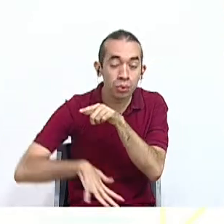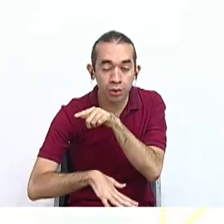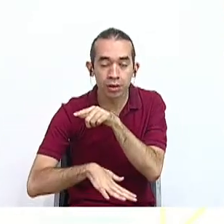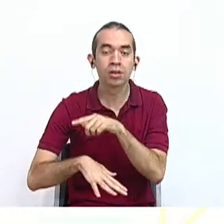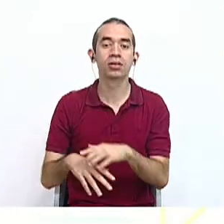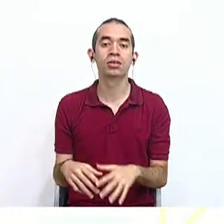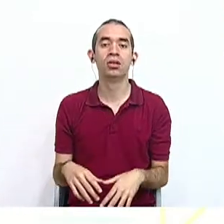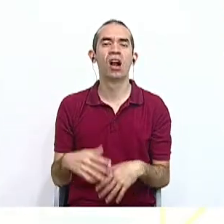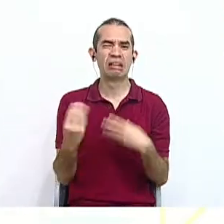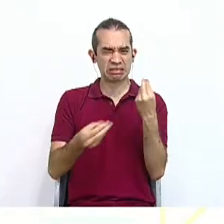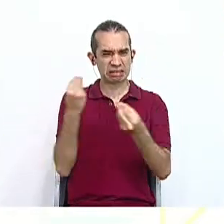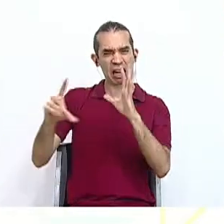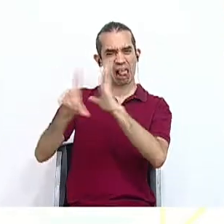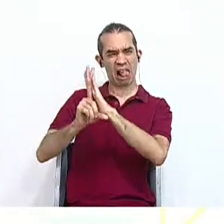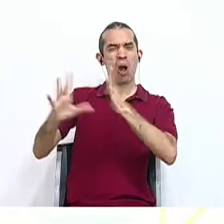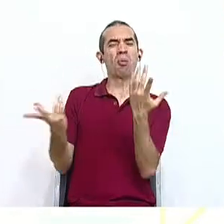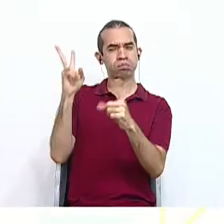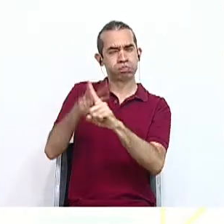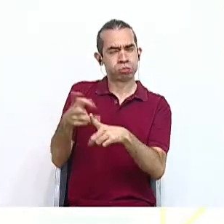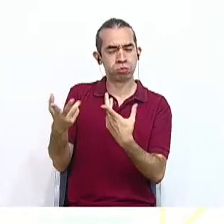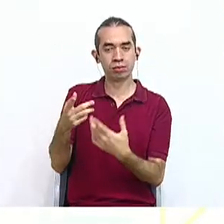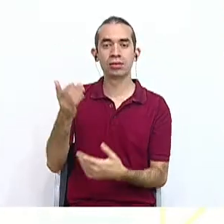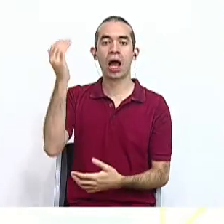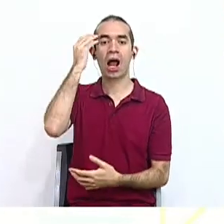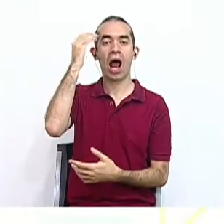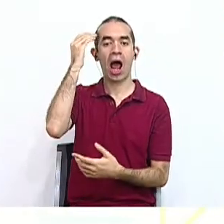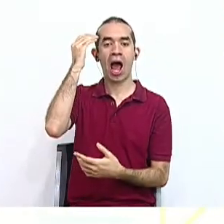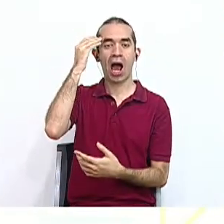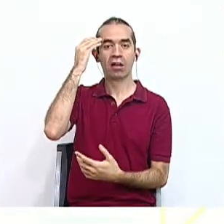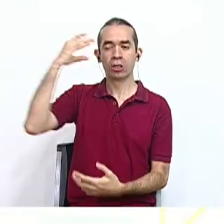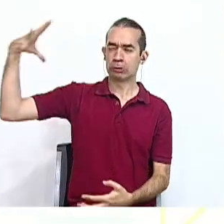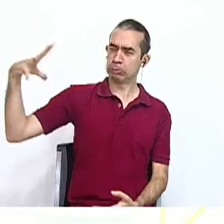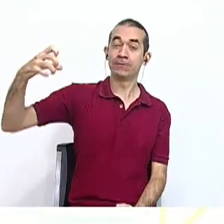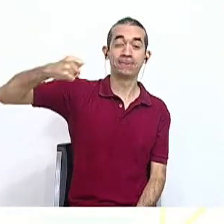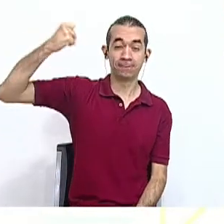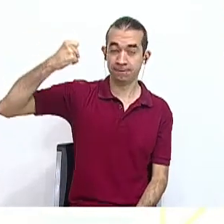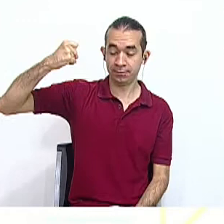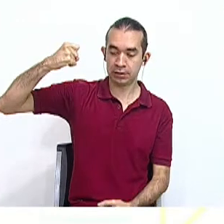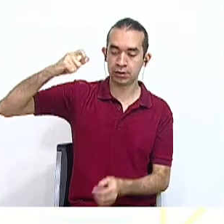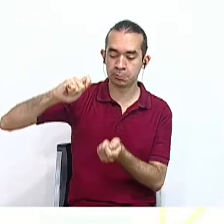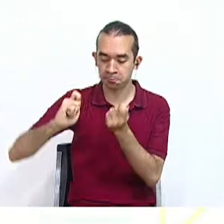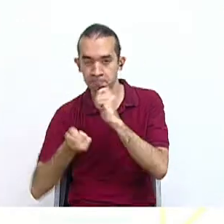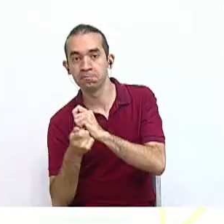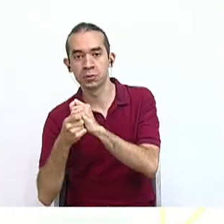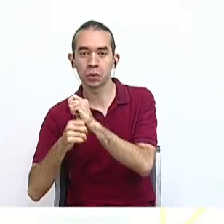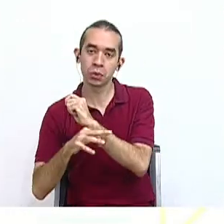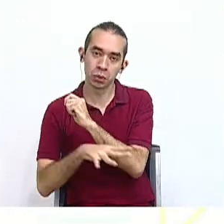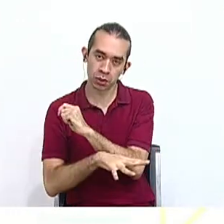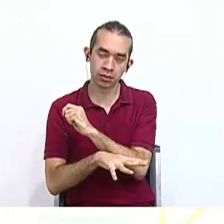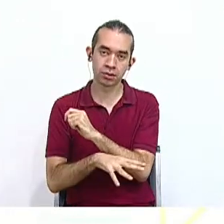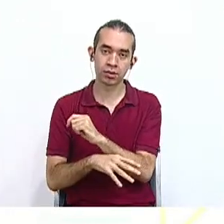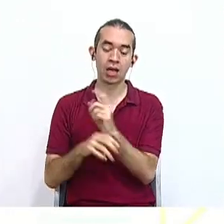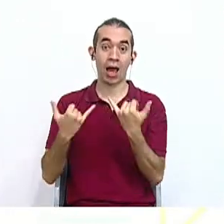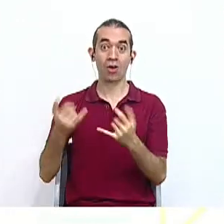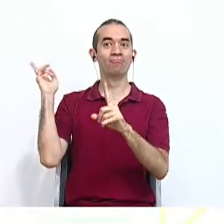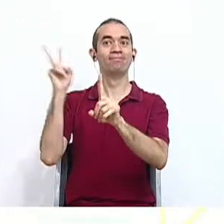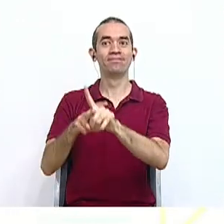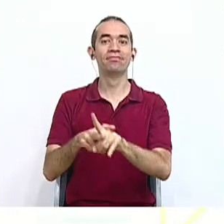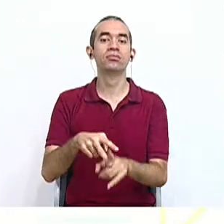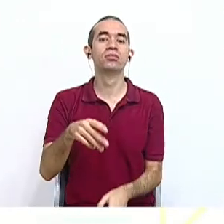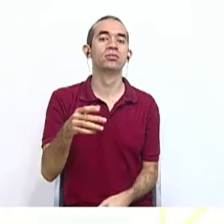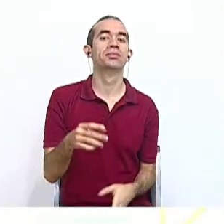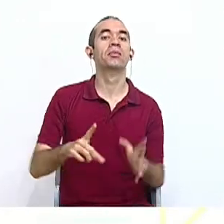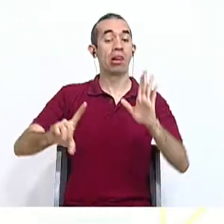entonces esta ley? Nos va a medir a nosotros esa intensidad. Acompáñame y la vamos a poner en práctica. ¿Cuál es la